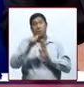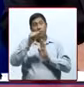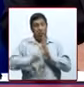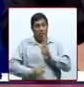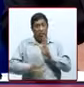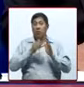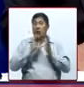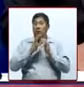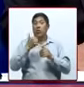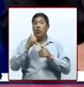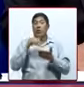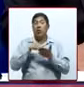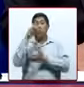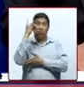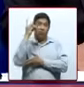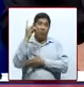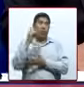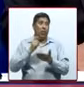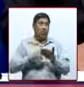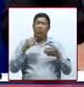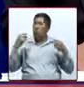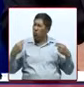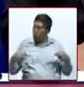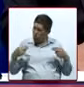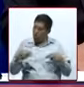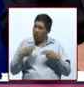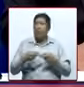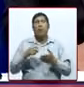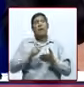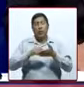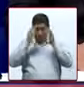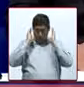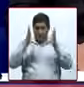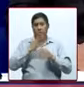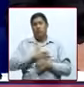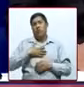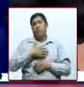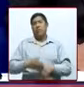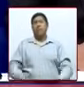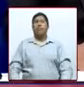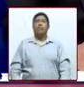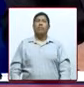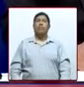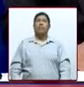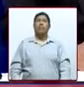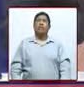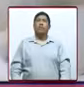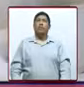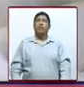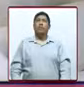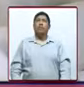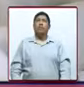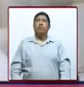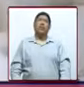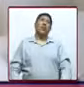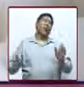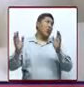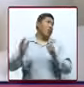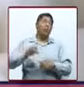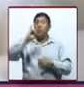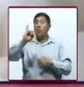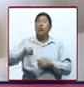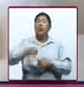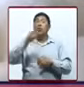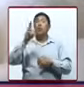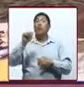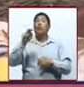hablamos por lo menos 10.000 bolivianos. Y es urgente realmente. Esté atento a la nota, por favor. Ay, no, con Juan Diego